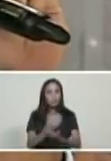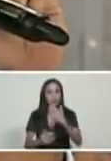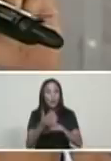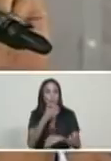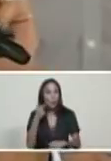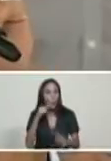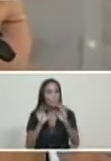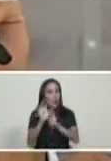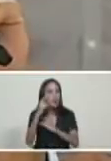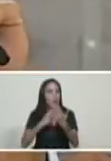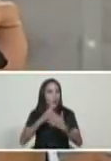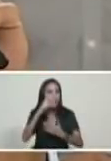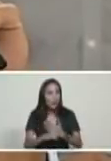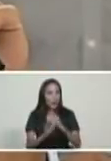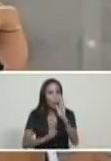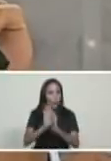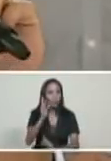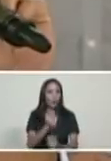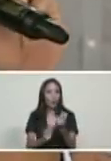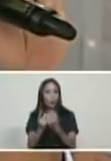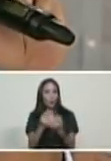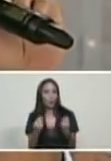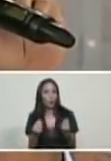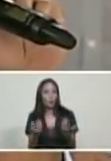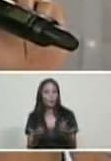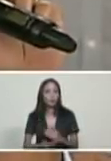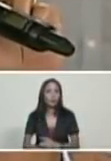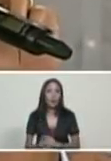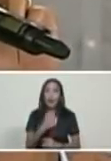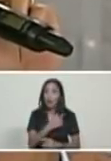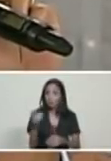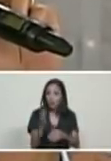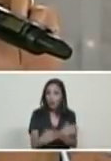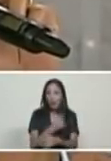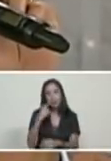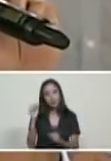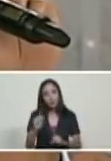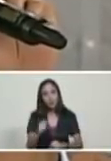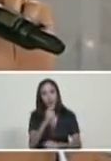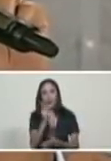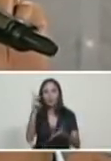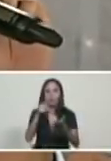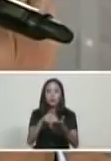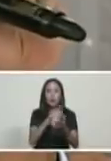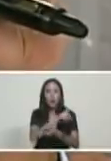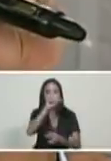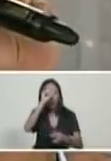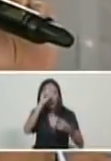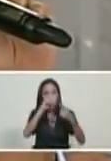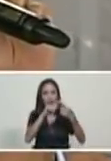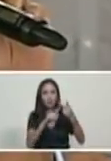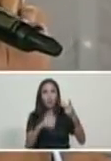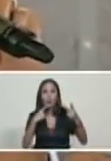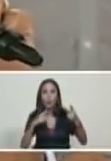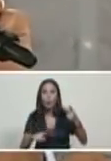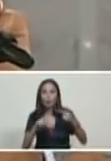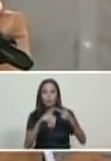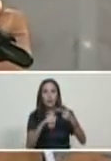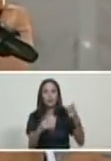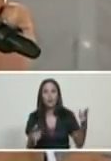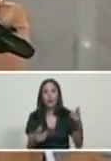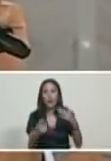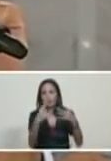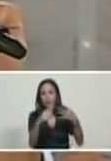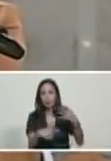el plan de recuperación económica. Efectivamente, como usted lo dijo, venimos de visitar Estambul en Turquía, Moscú en Rusia y Guangzhou